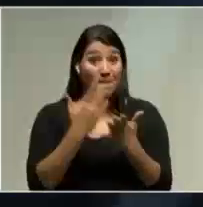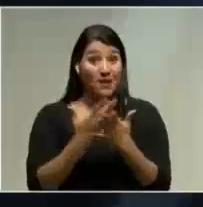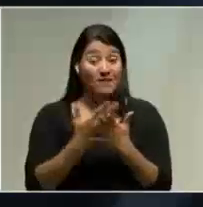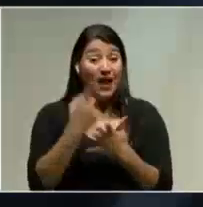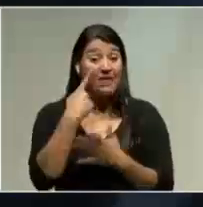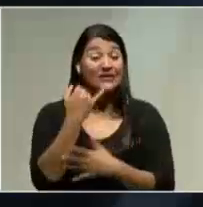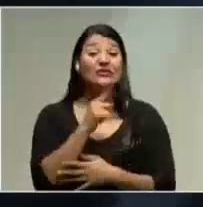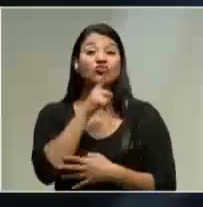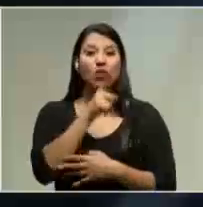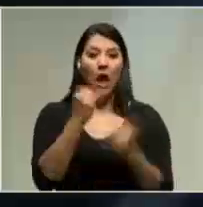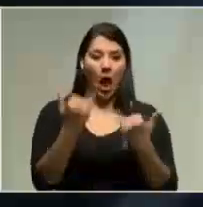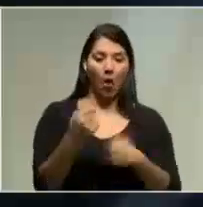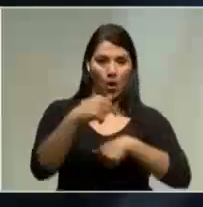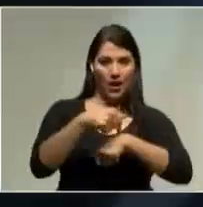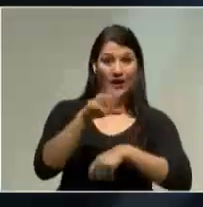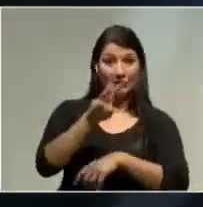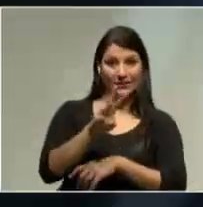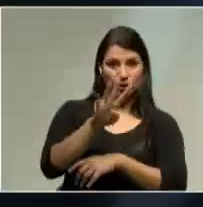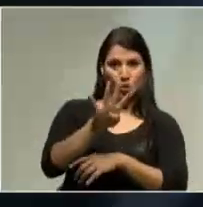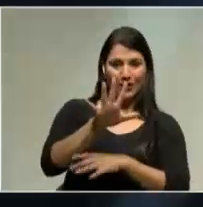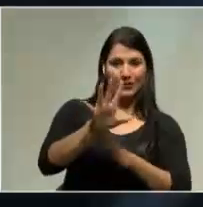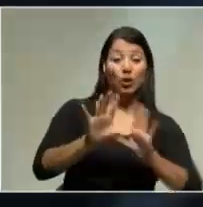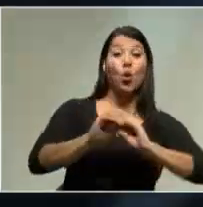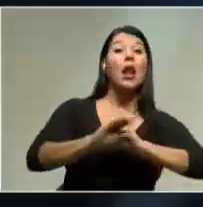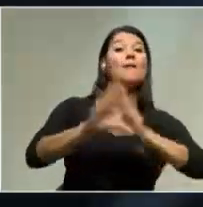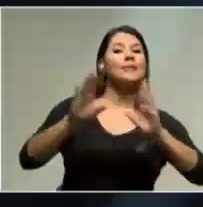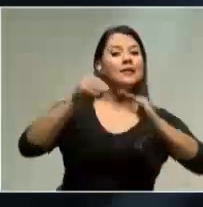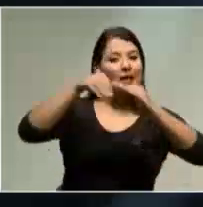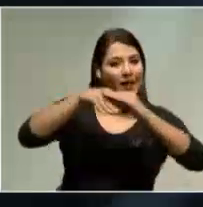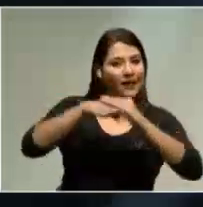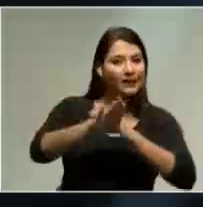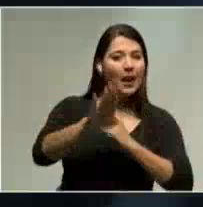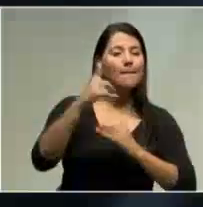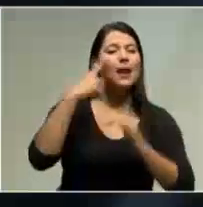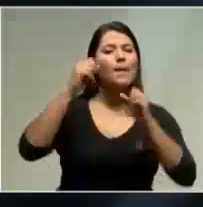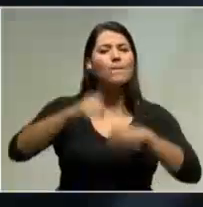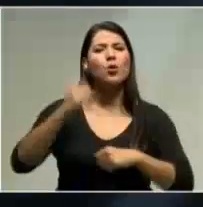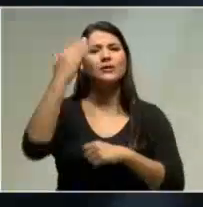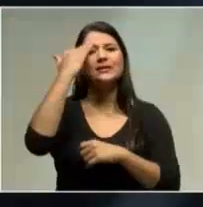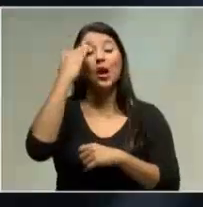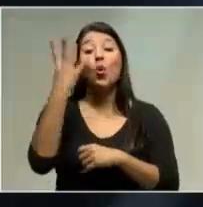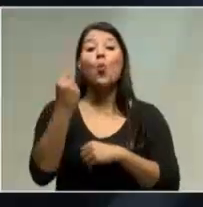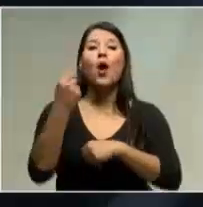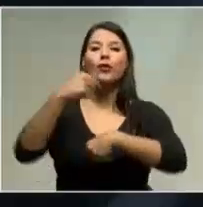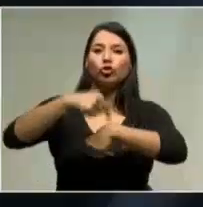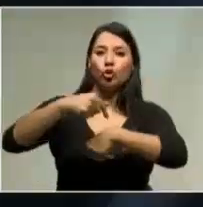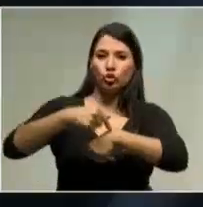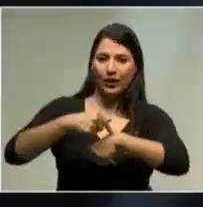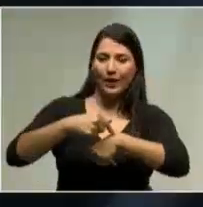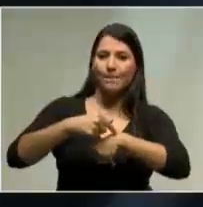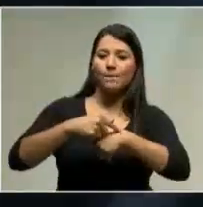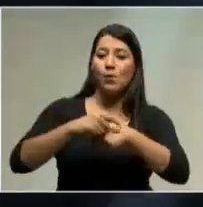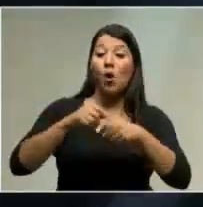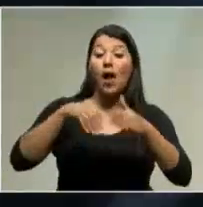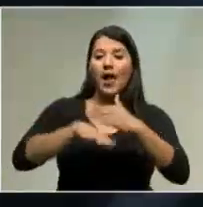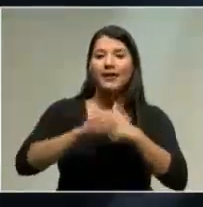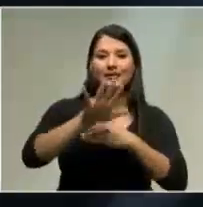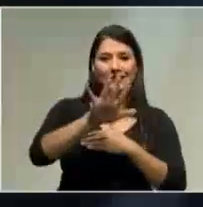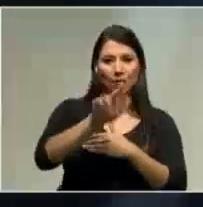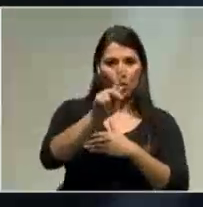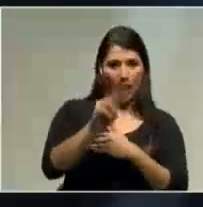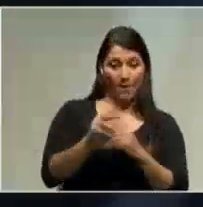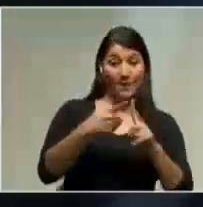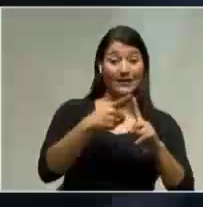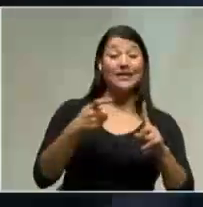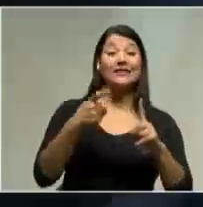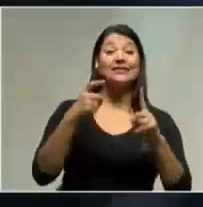las 6:45 de la mañana, vamos a entrar en la ruta para conocer cuánto vamos a demorar en 5 kilómetros desde Atillo